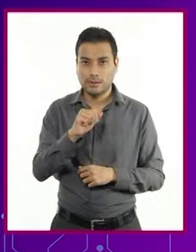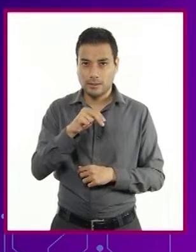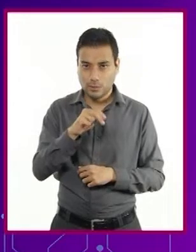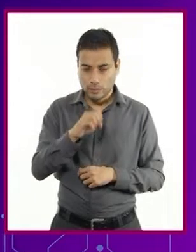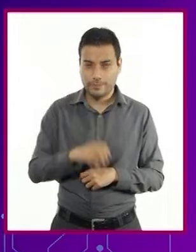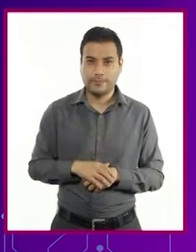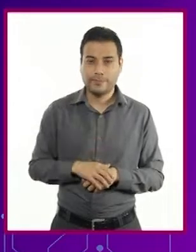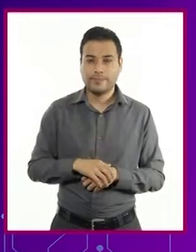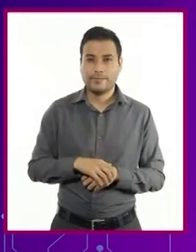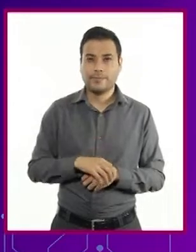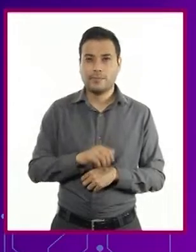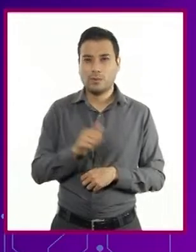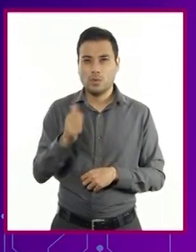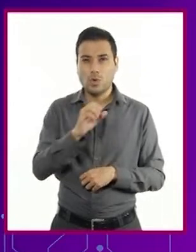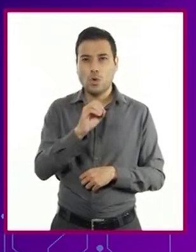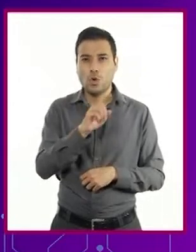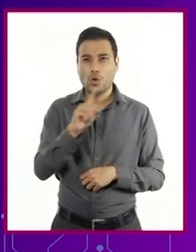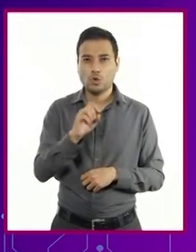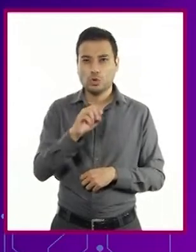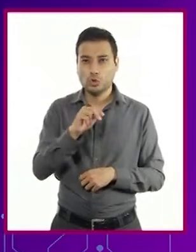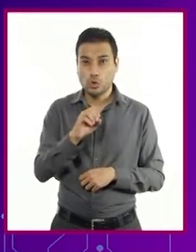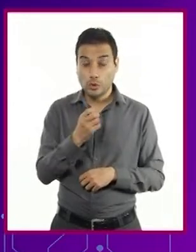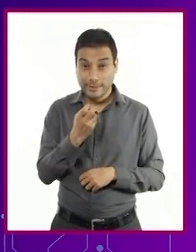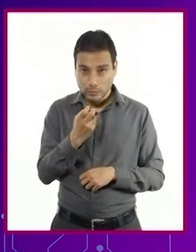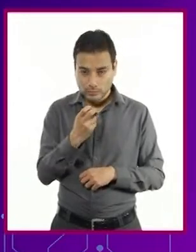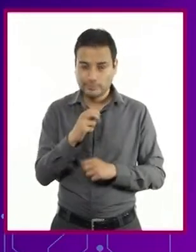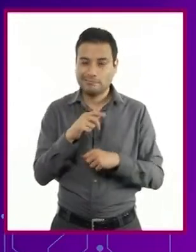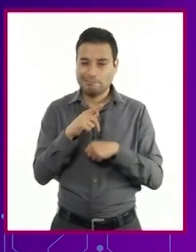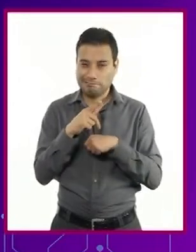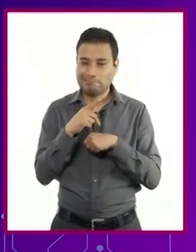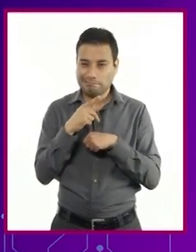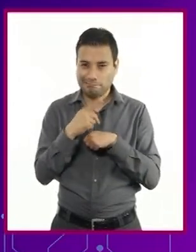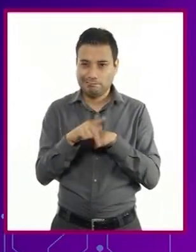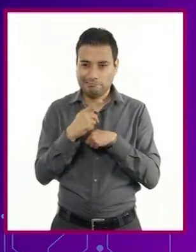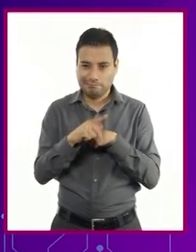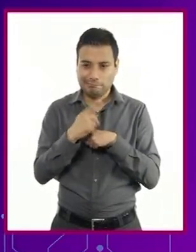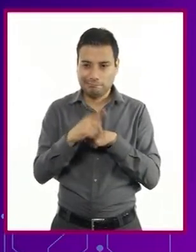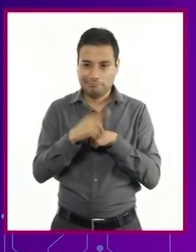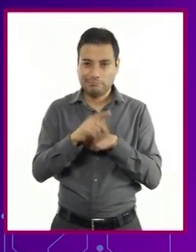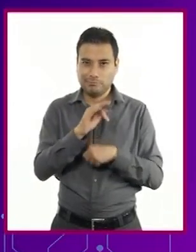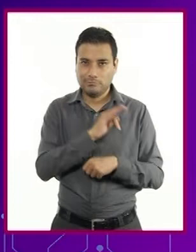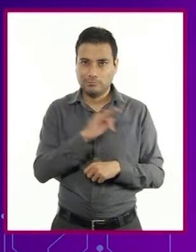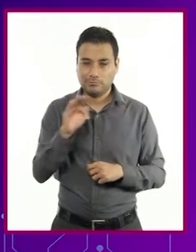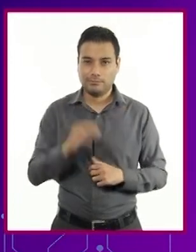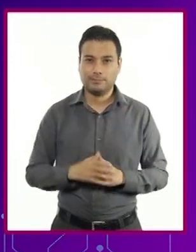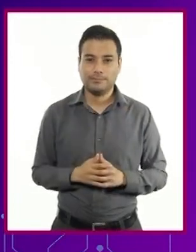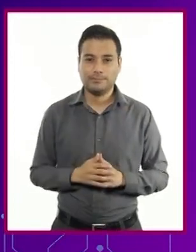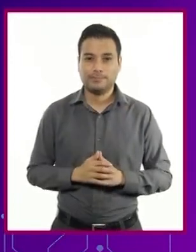de nitrógeno y ozono los que tienen una mayor incidencia en el efecto invernadero.